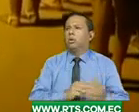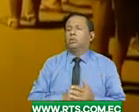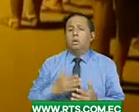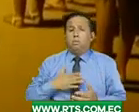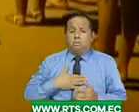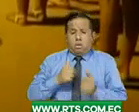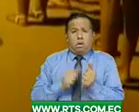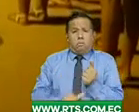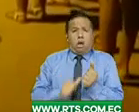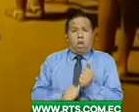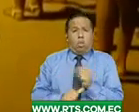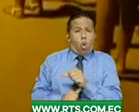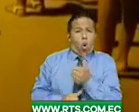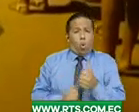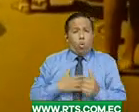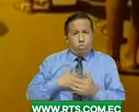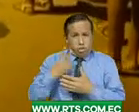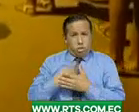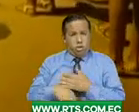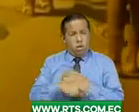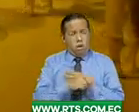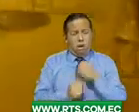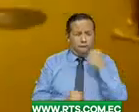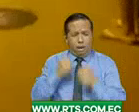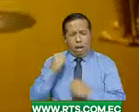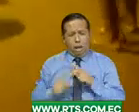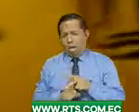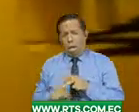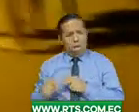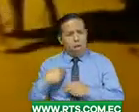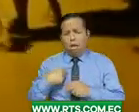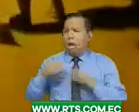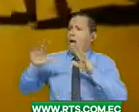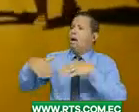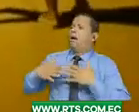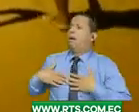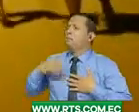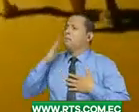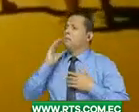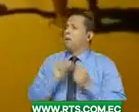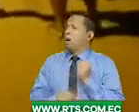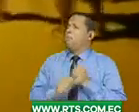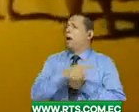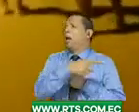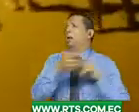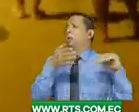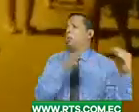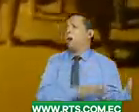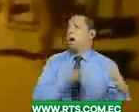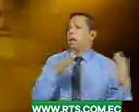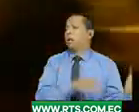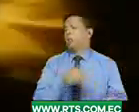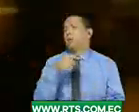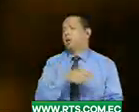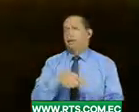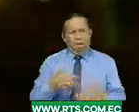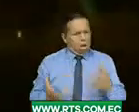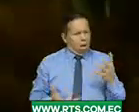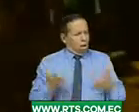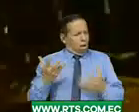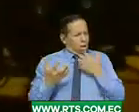corriendo mi otro hijo, el que se salvó, que también lo iban a matar. Y me dice, mamá, nos mataron a yo, que lo mataron. Yo le digo,